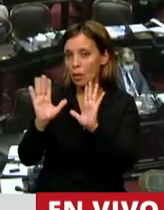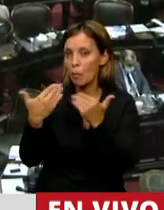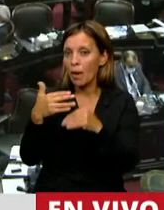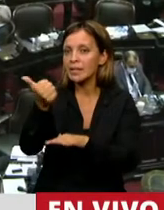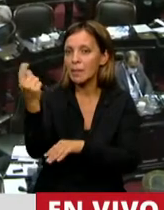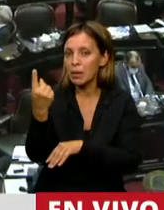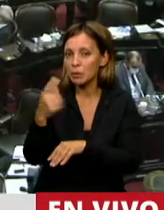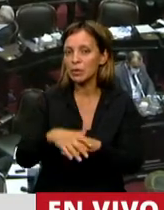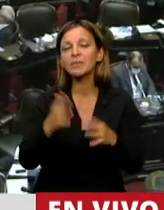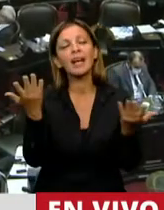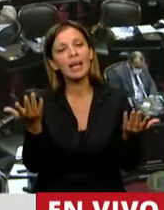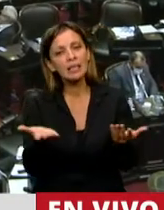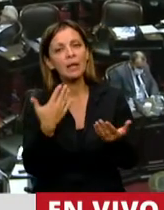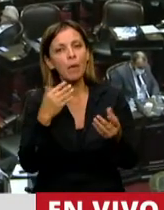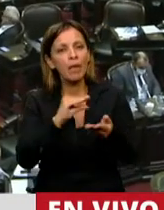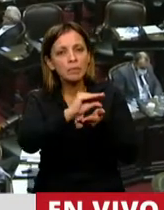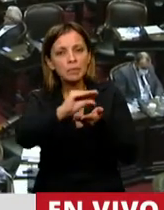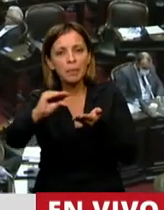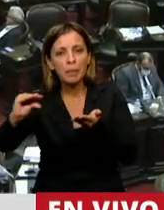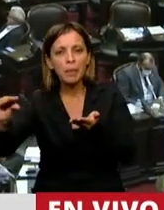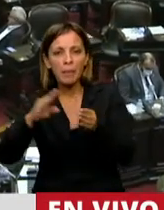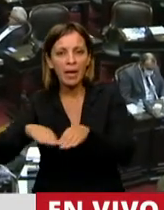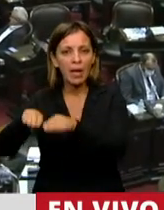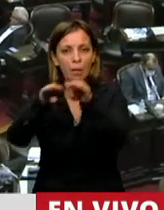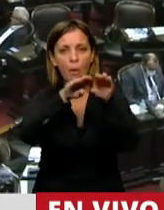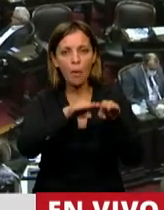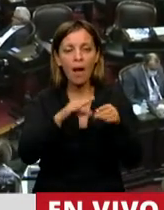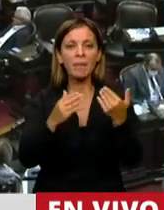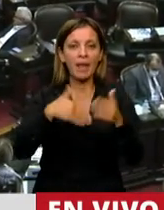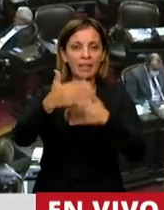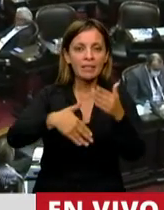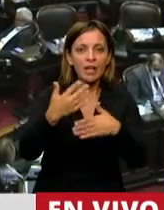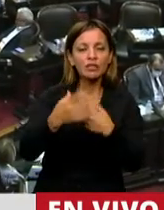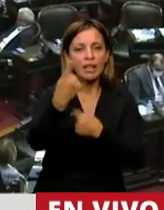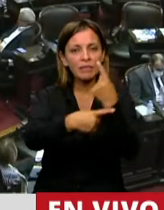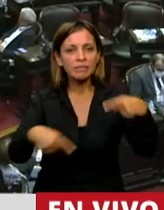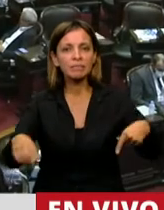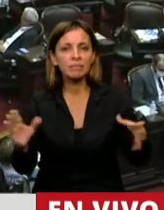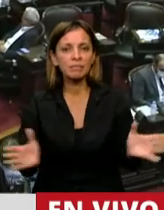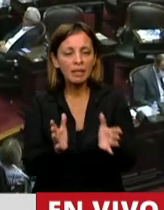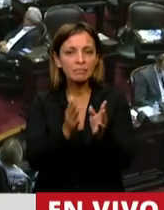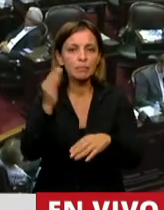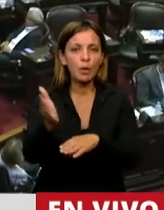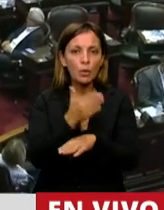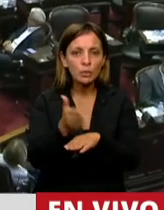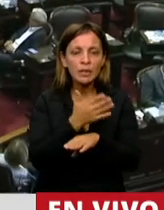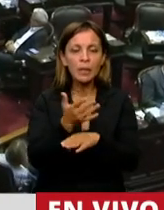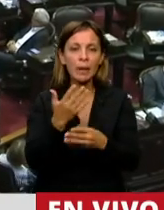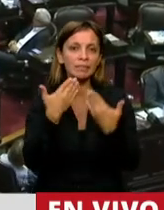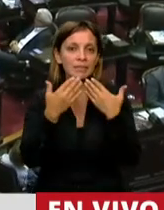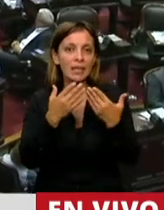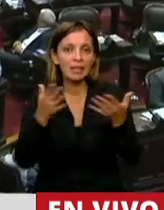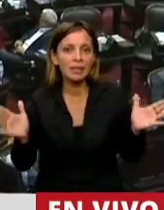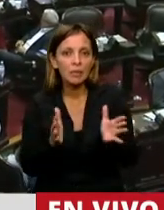lleguen de manera equitativa, que se pueda desarrollar y diversificar la matriz productiva mediante el impulso de las